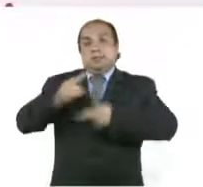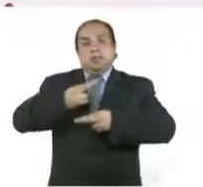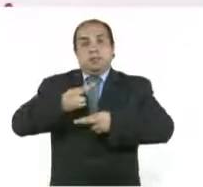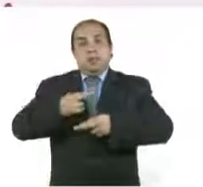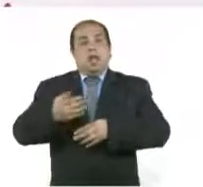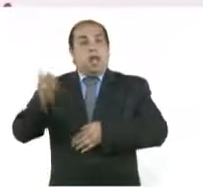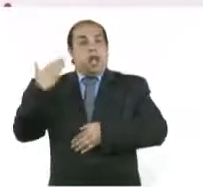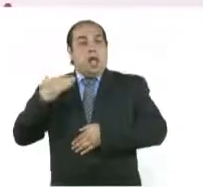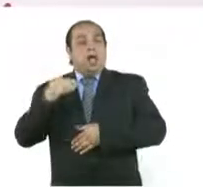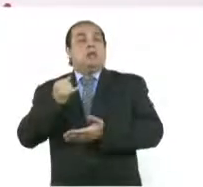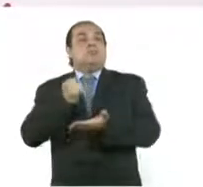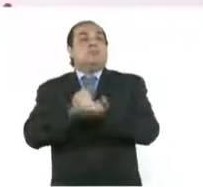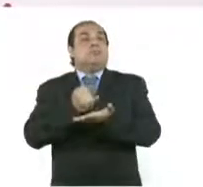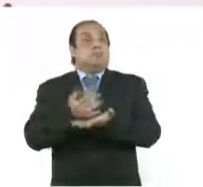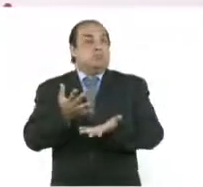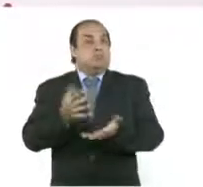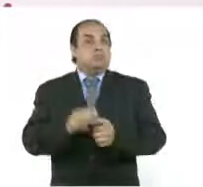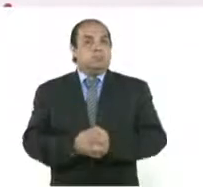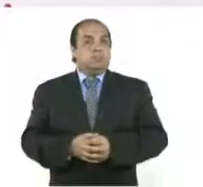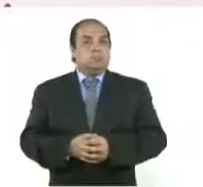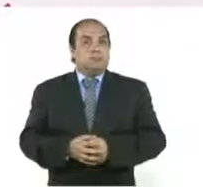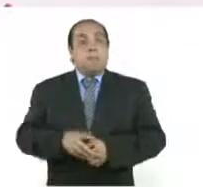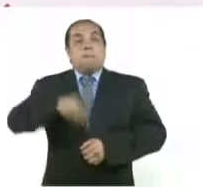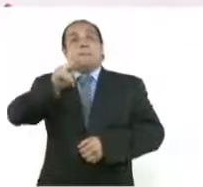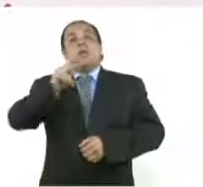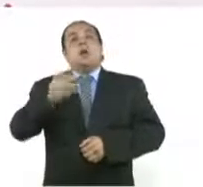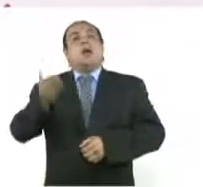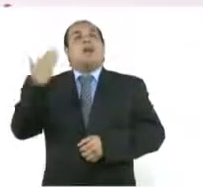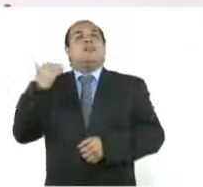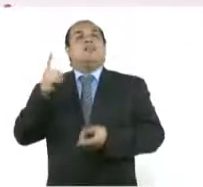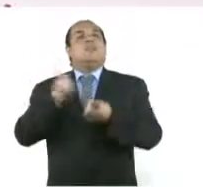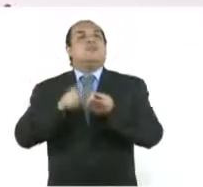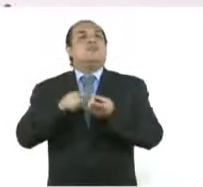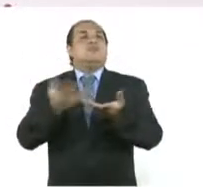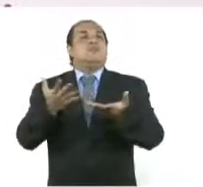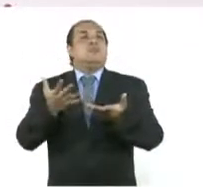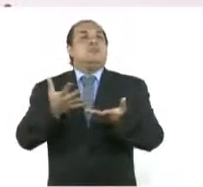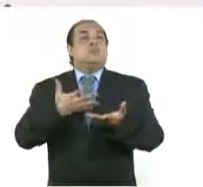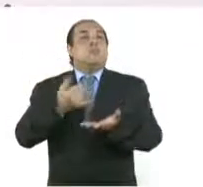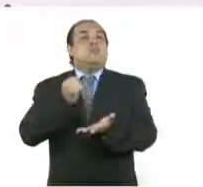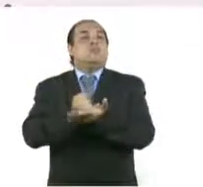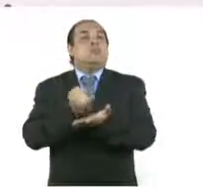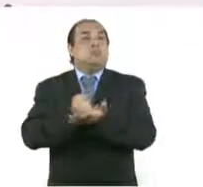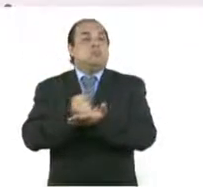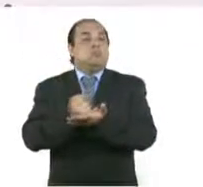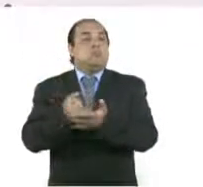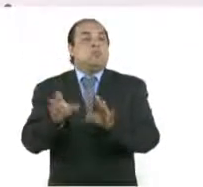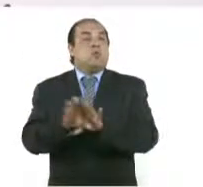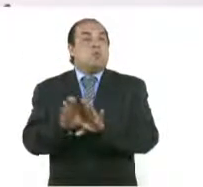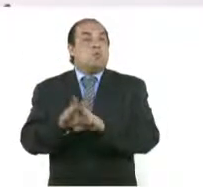que era de nuestros impuestos. Nada más que antes, ¿dónde se iban esos impuestos?